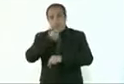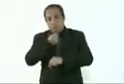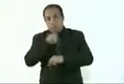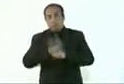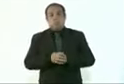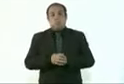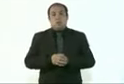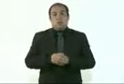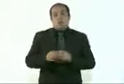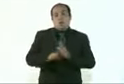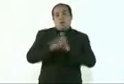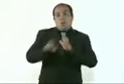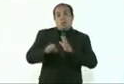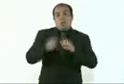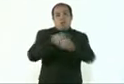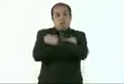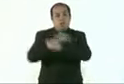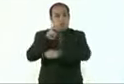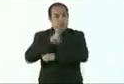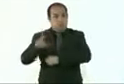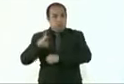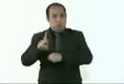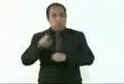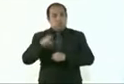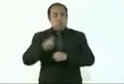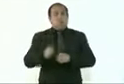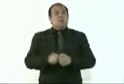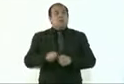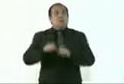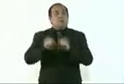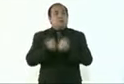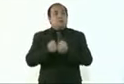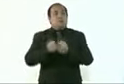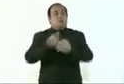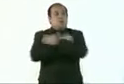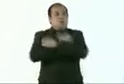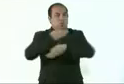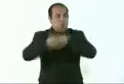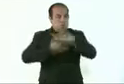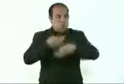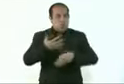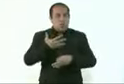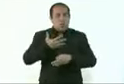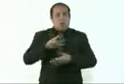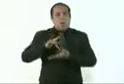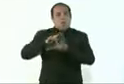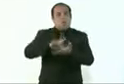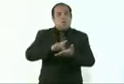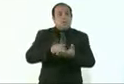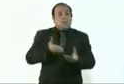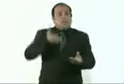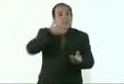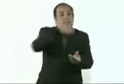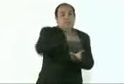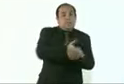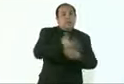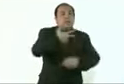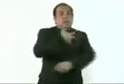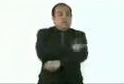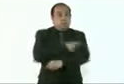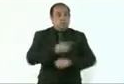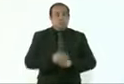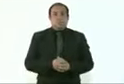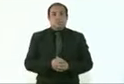de escuelas públicas, pero será para todo el sistema educativo, contarán con todas las facilidades para asistir a su